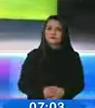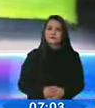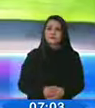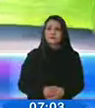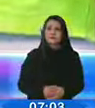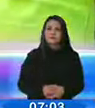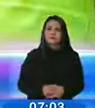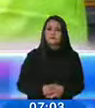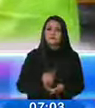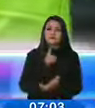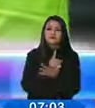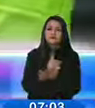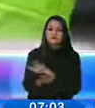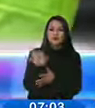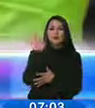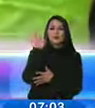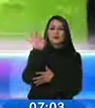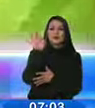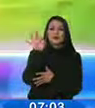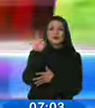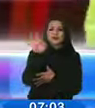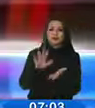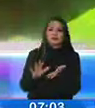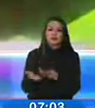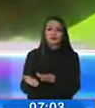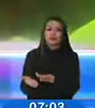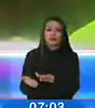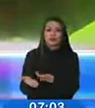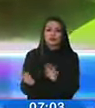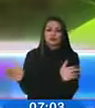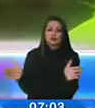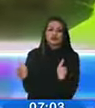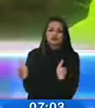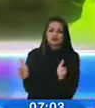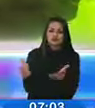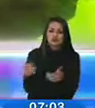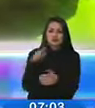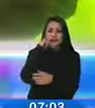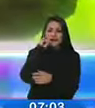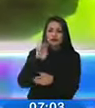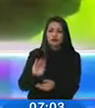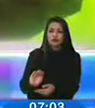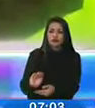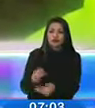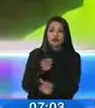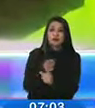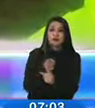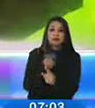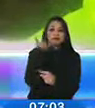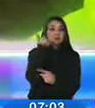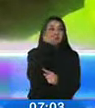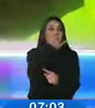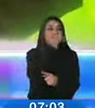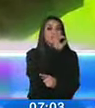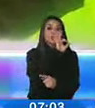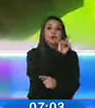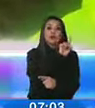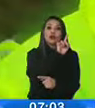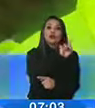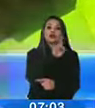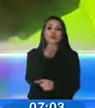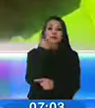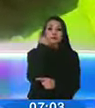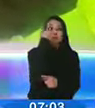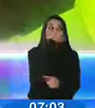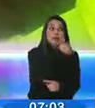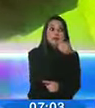presencia de un objeto, de un cuerpo posiblemente. Es así que proceden a llamar al ECU, avanzando